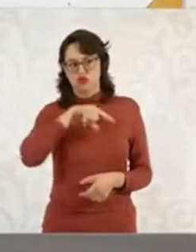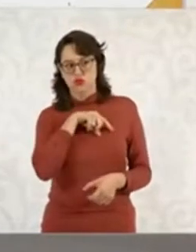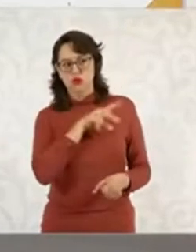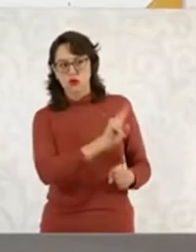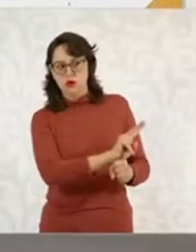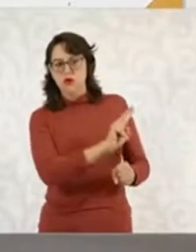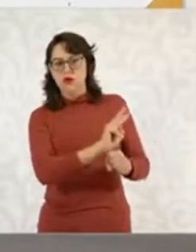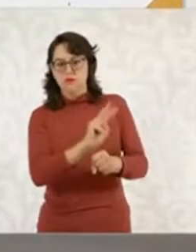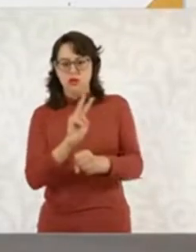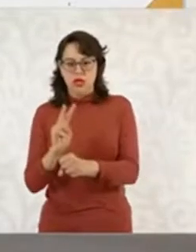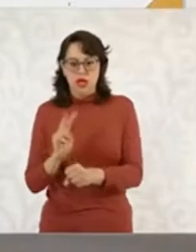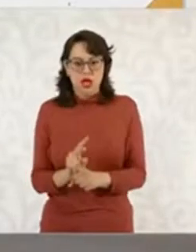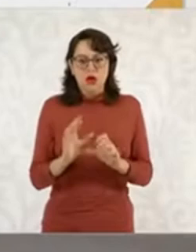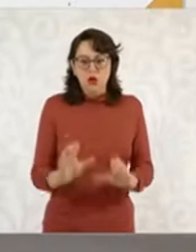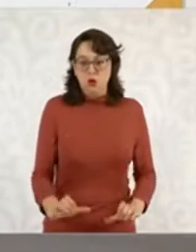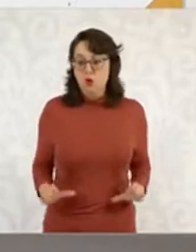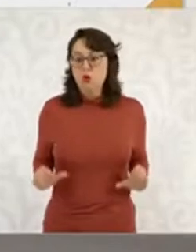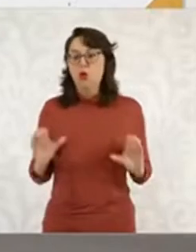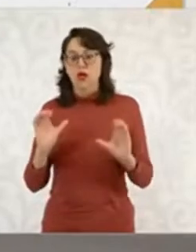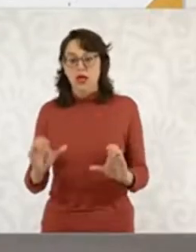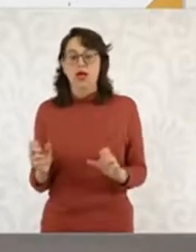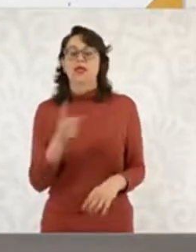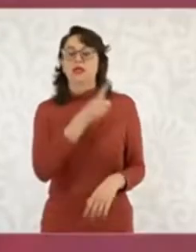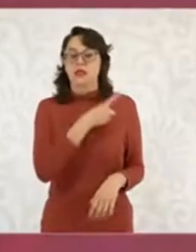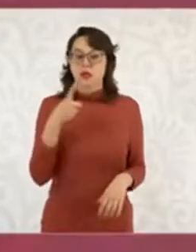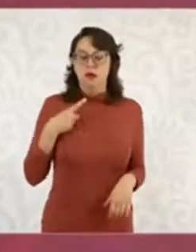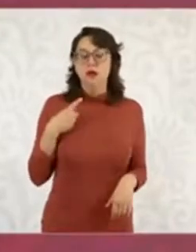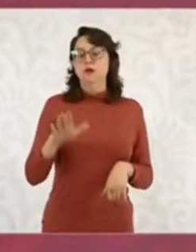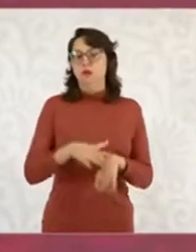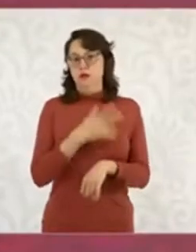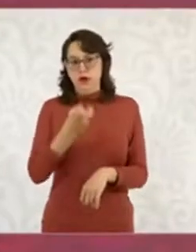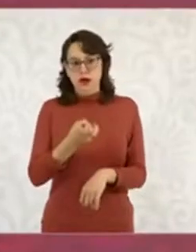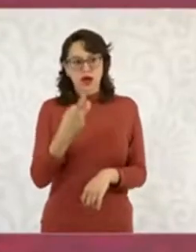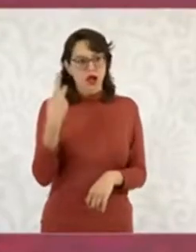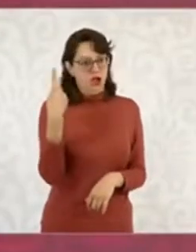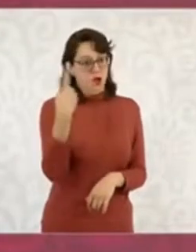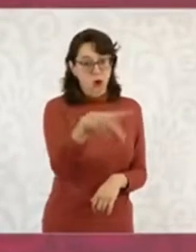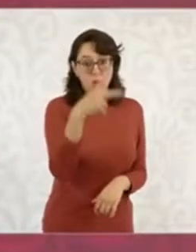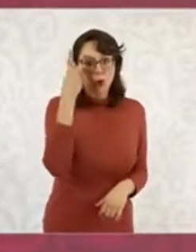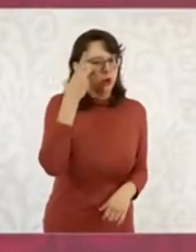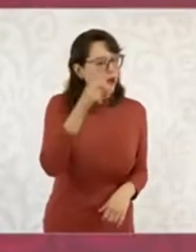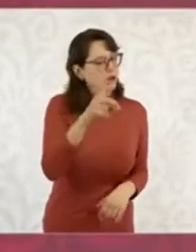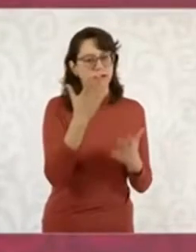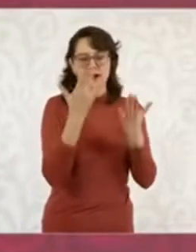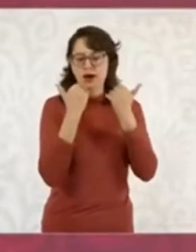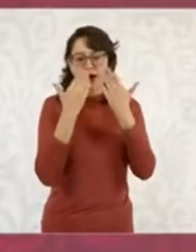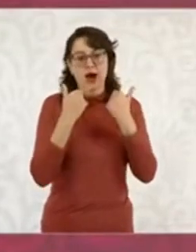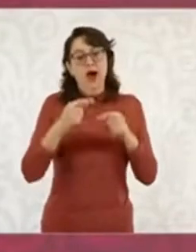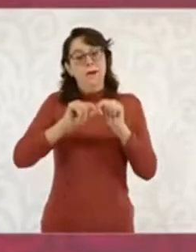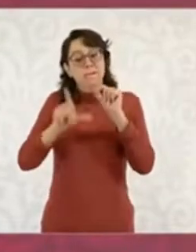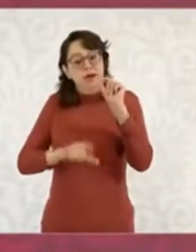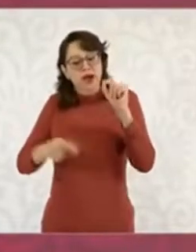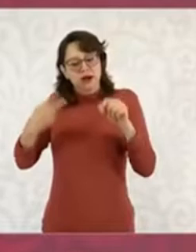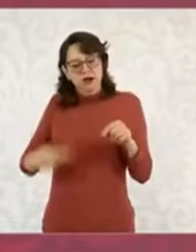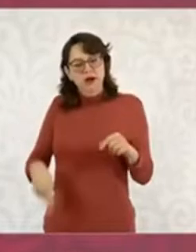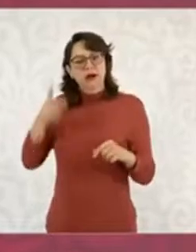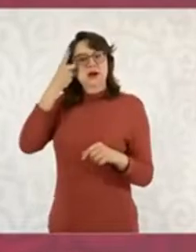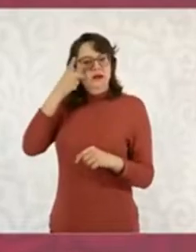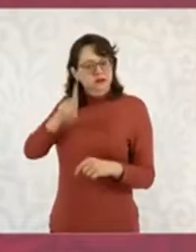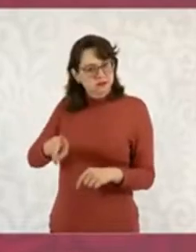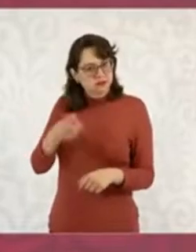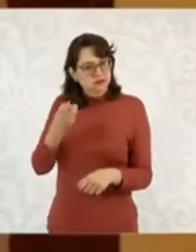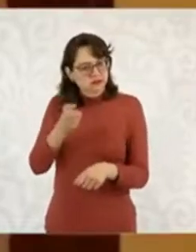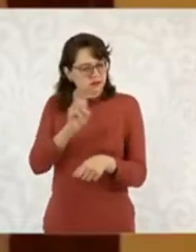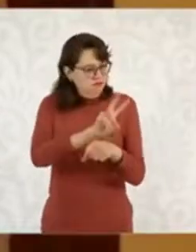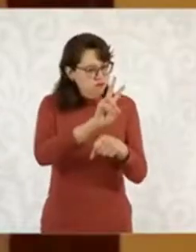estén bien conservados, que se usen para el destino que tienen, etcétera. Y también en el caso de las asignaciones, como